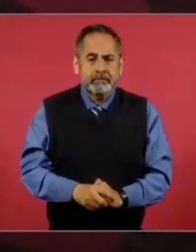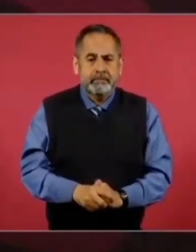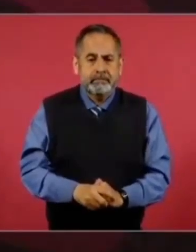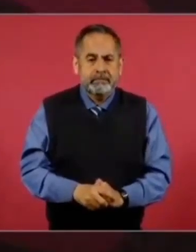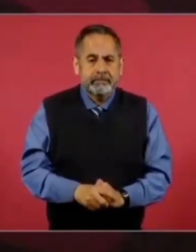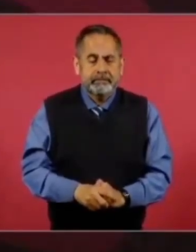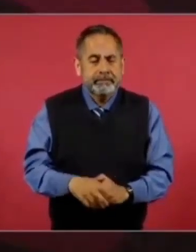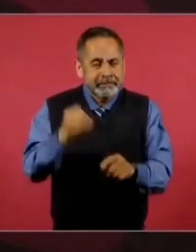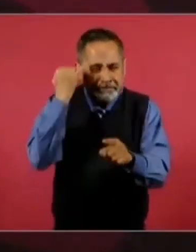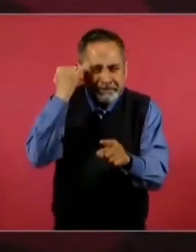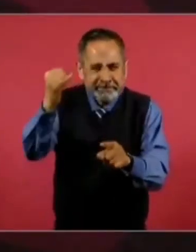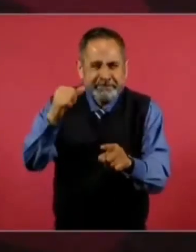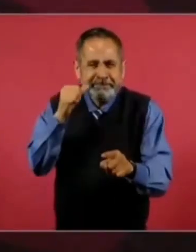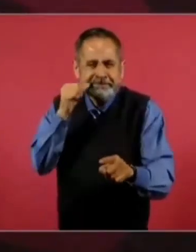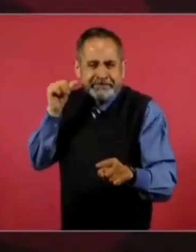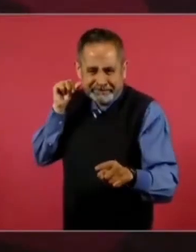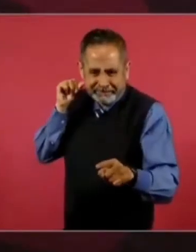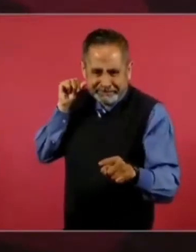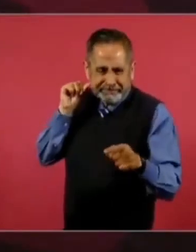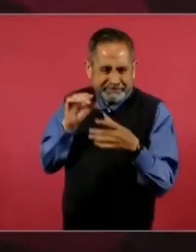Imagínense lo de ayer.